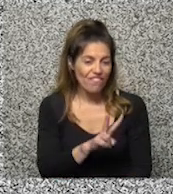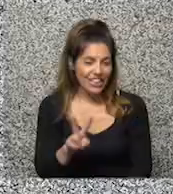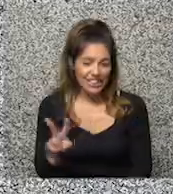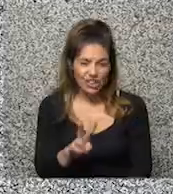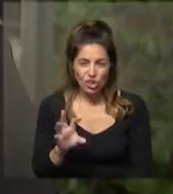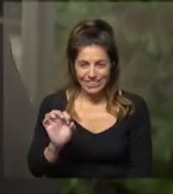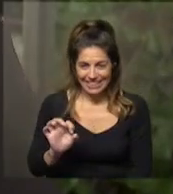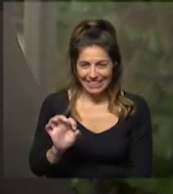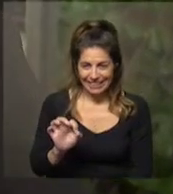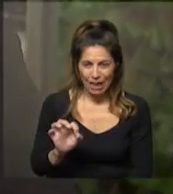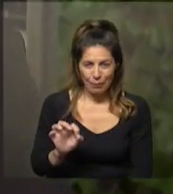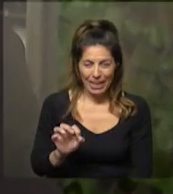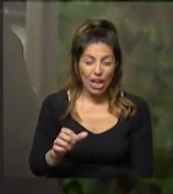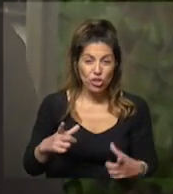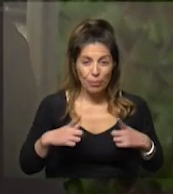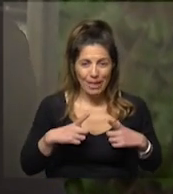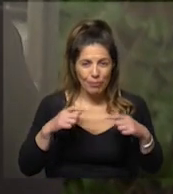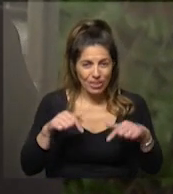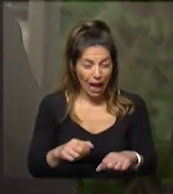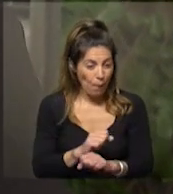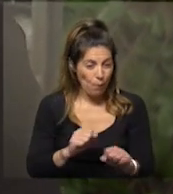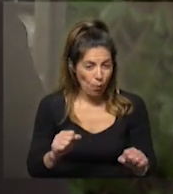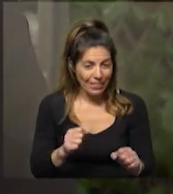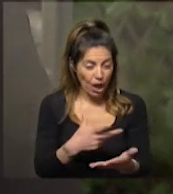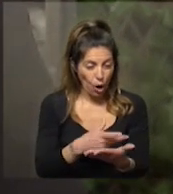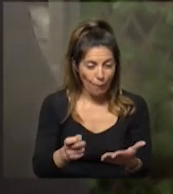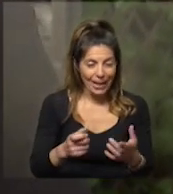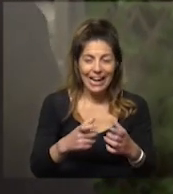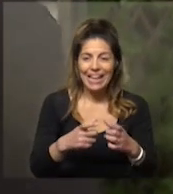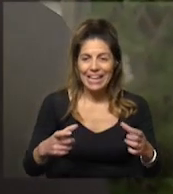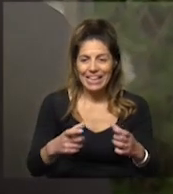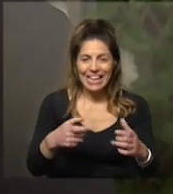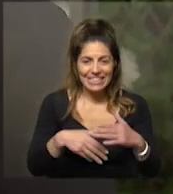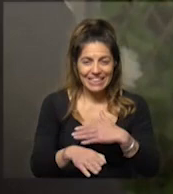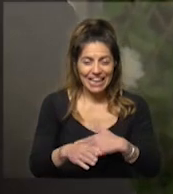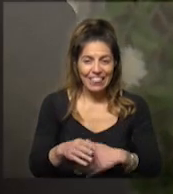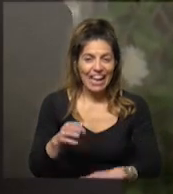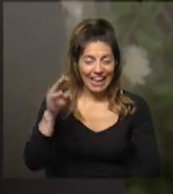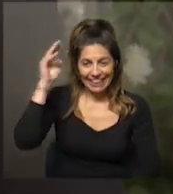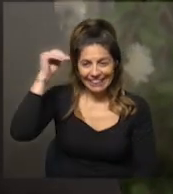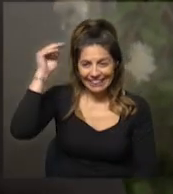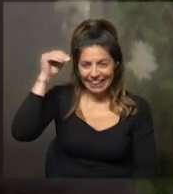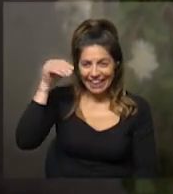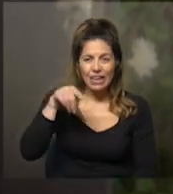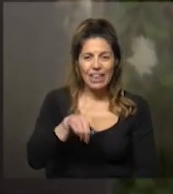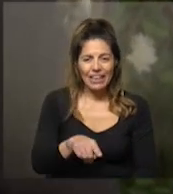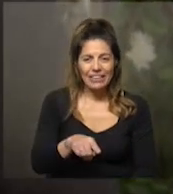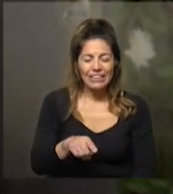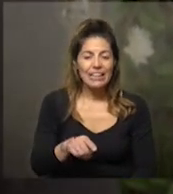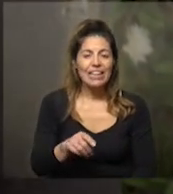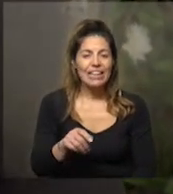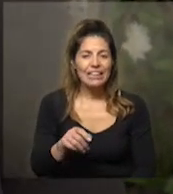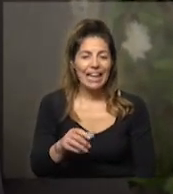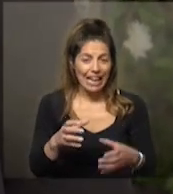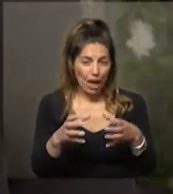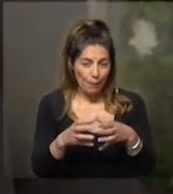de septiembre, así que bueno, los esperamos. Pueden conseguir las entradas en el Instagram de Ciclón Teatro, que es, bueno, la compañía de